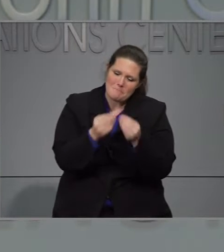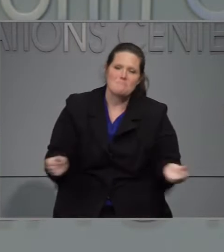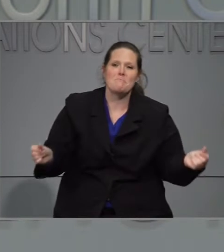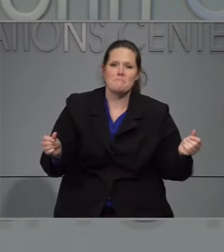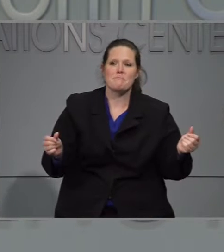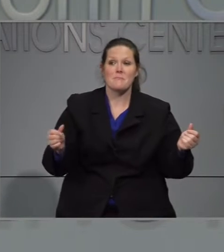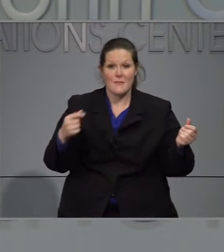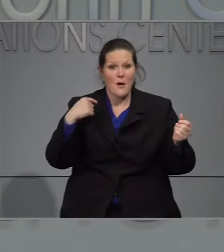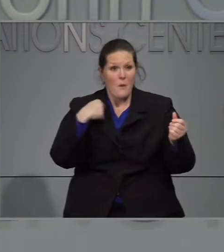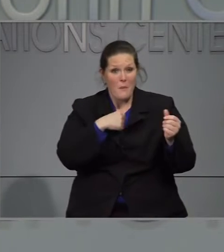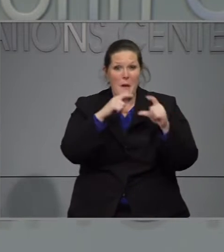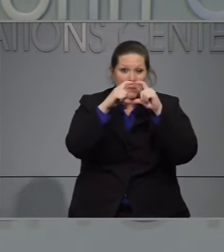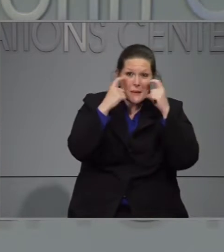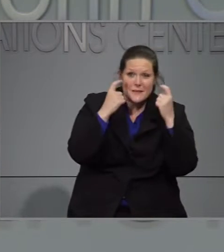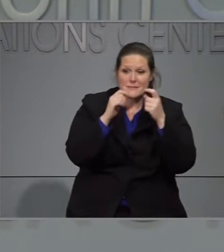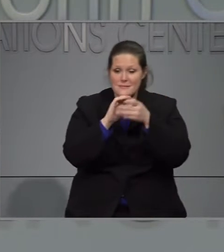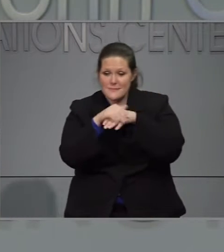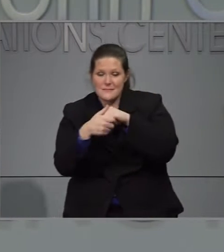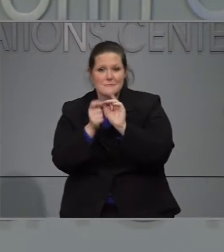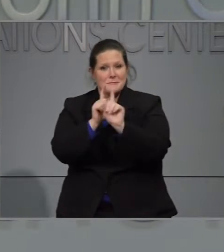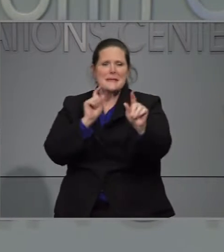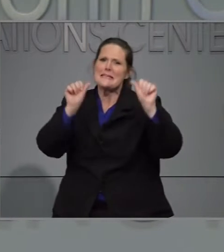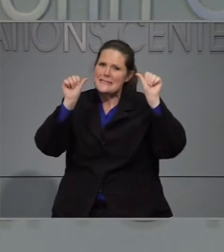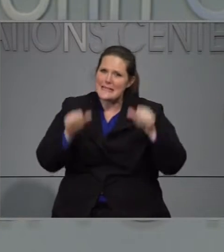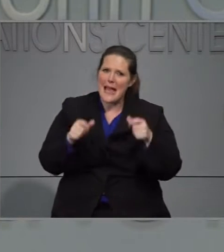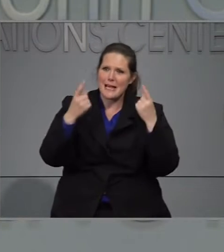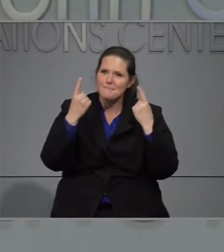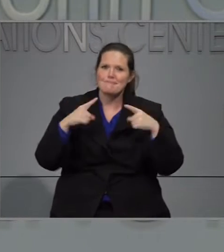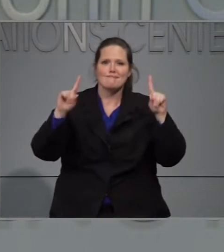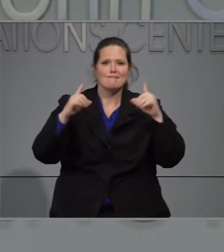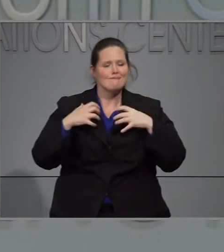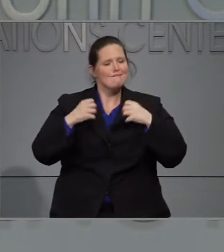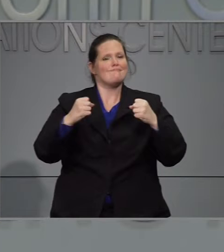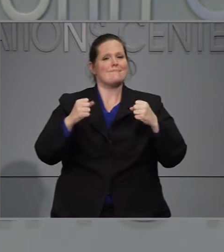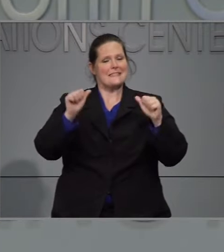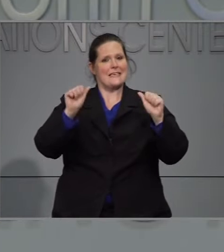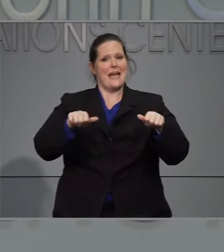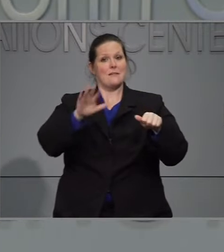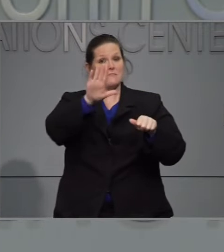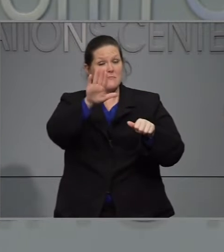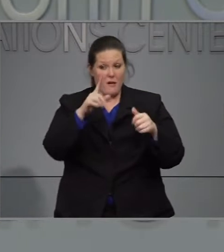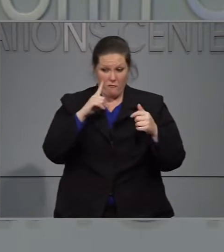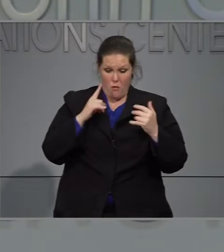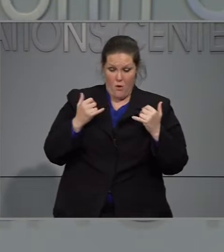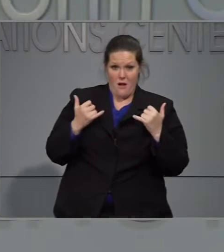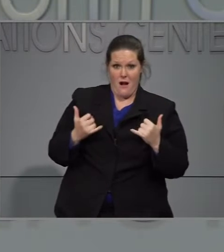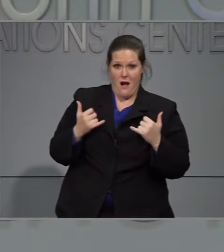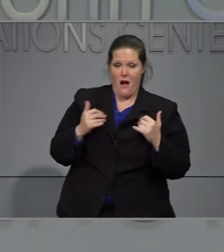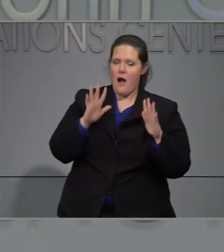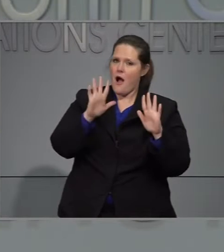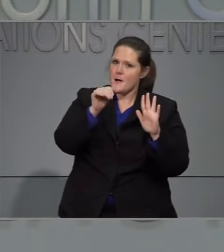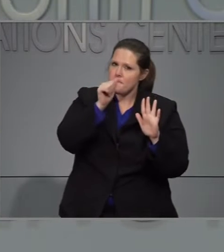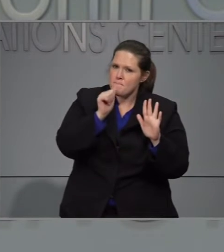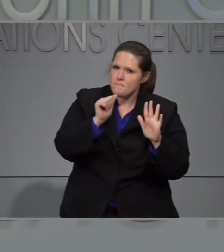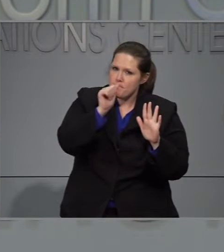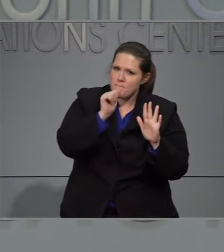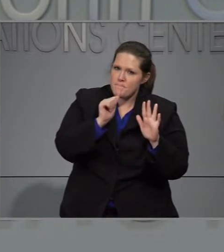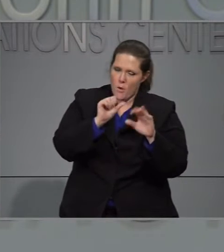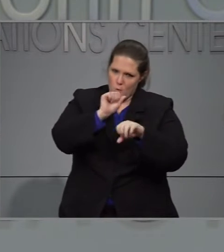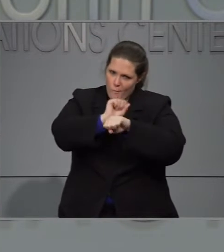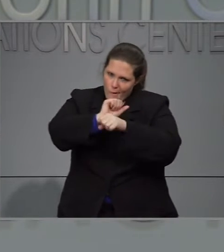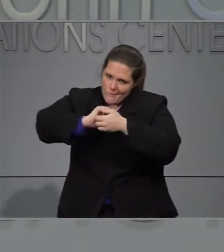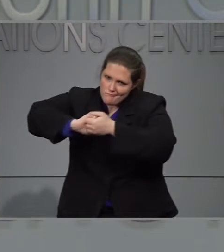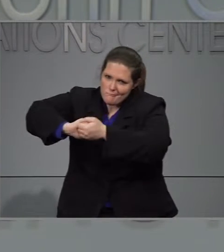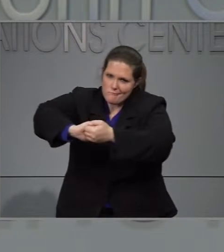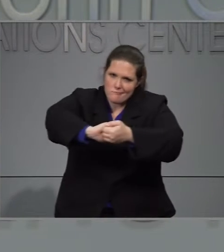ganar esta batalla contra la pandemia. Por ahora, sigamos juntos y vamos a hacer lo que sabemos que sí funciona para evitar